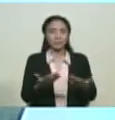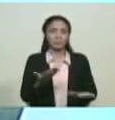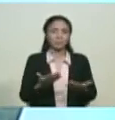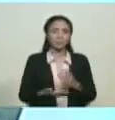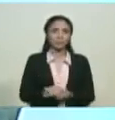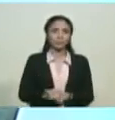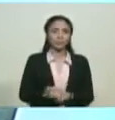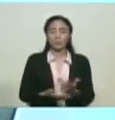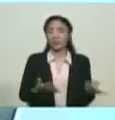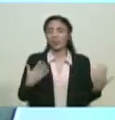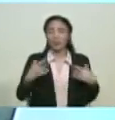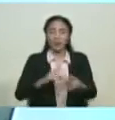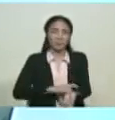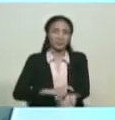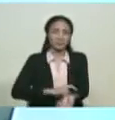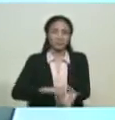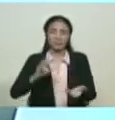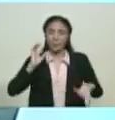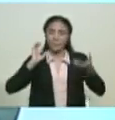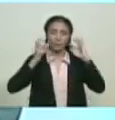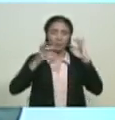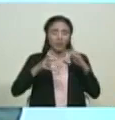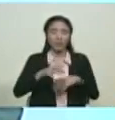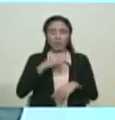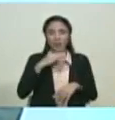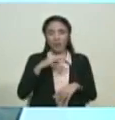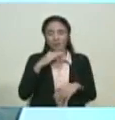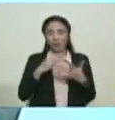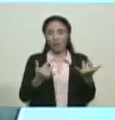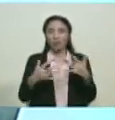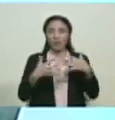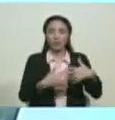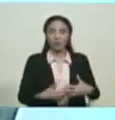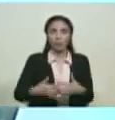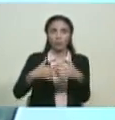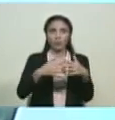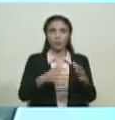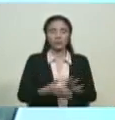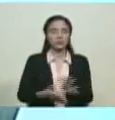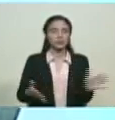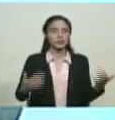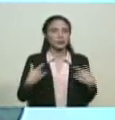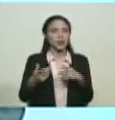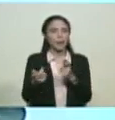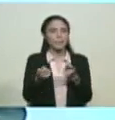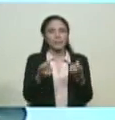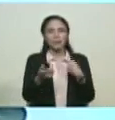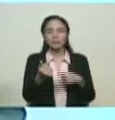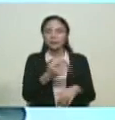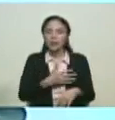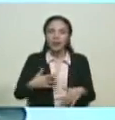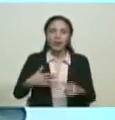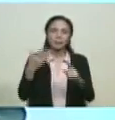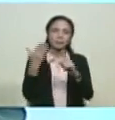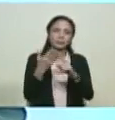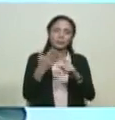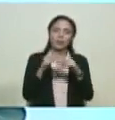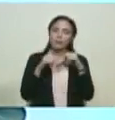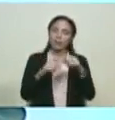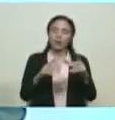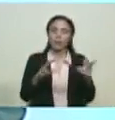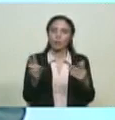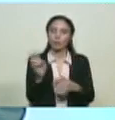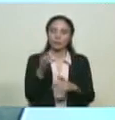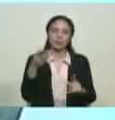al haber estado decimos nosotros en venezuela y tiene una obsesión con venezuela no